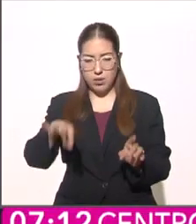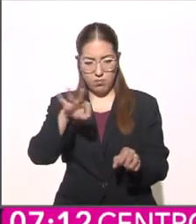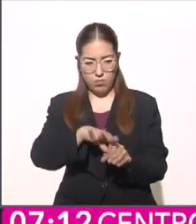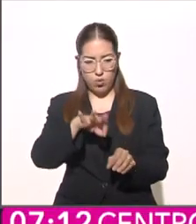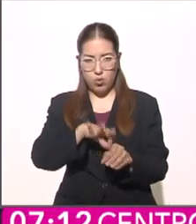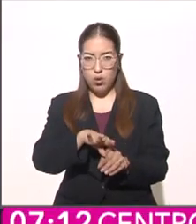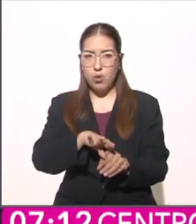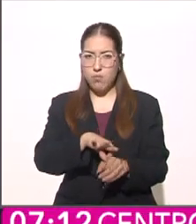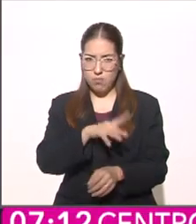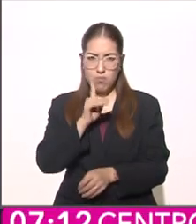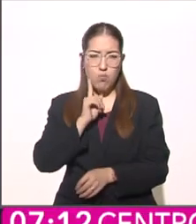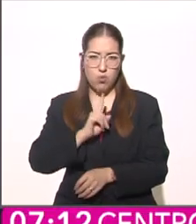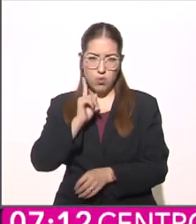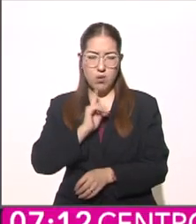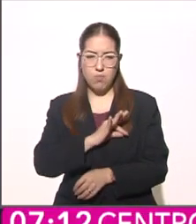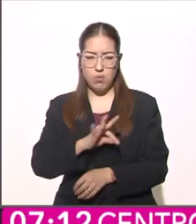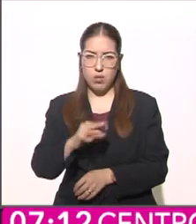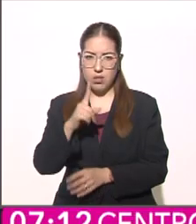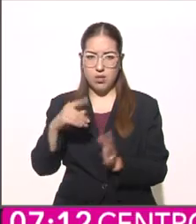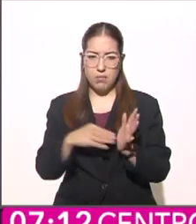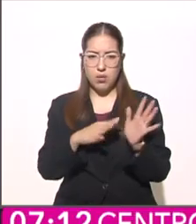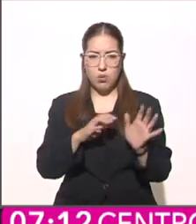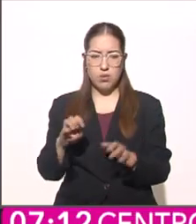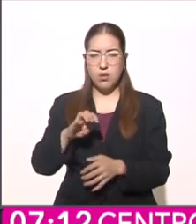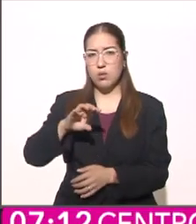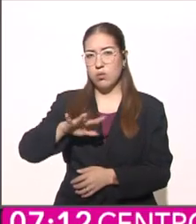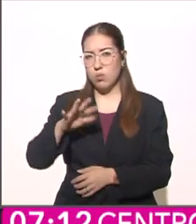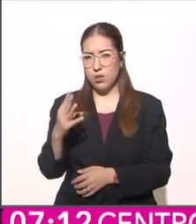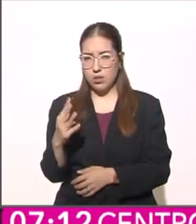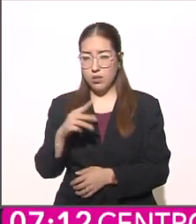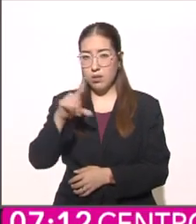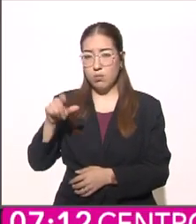en 1953.